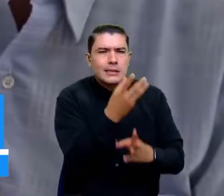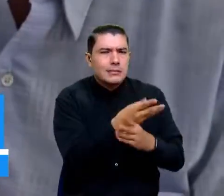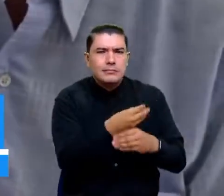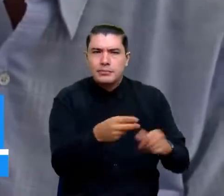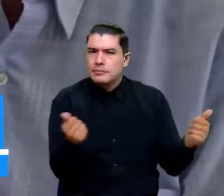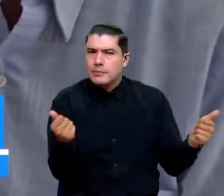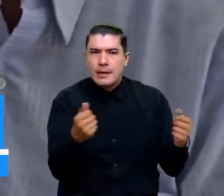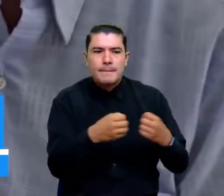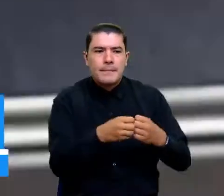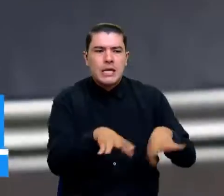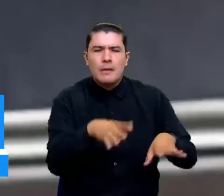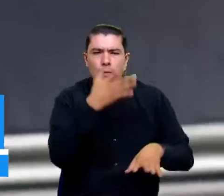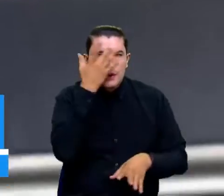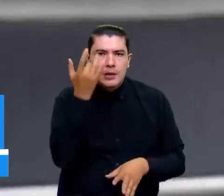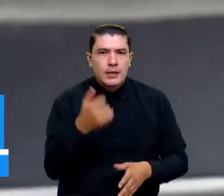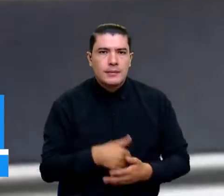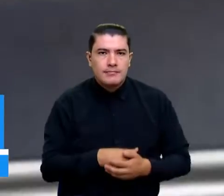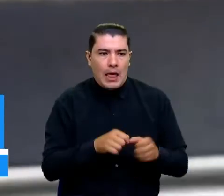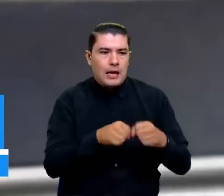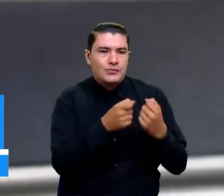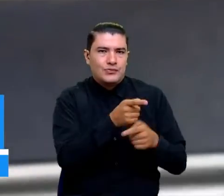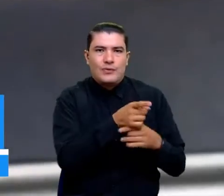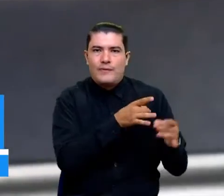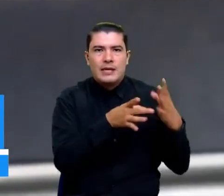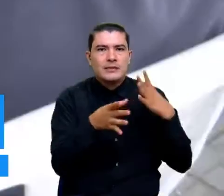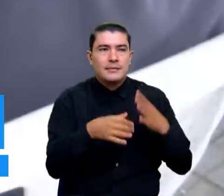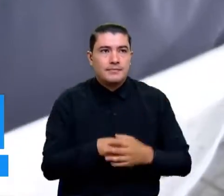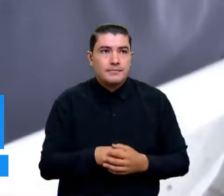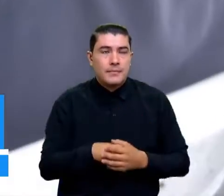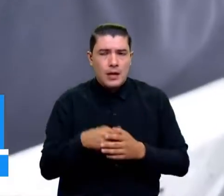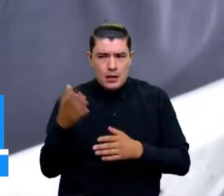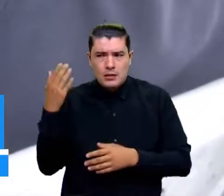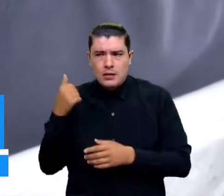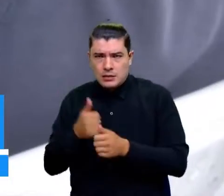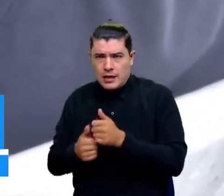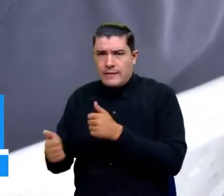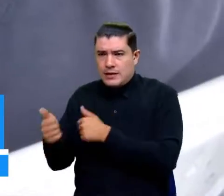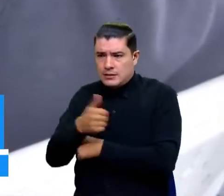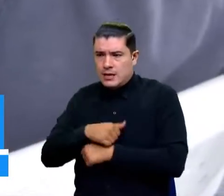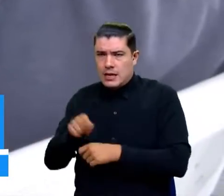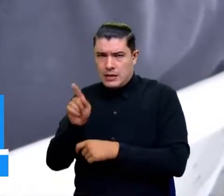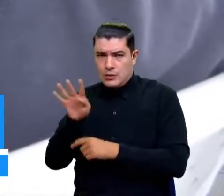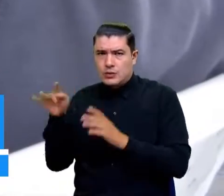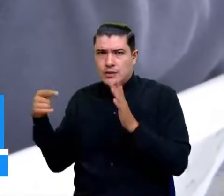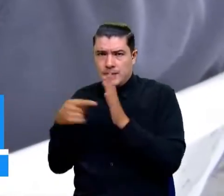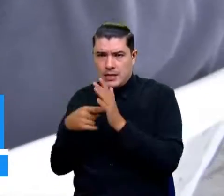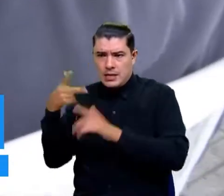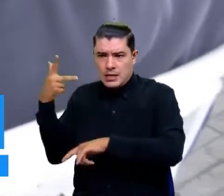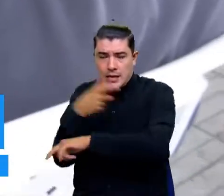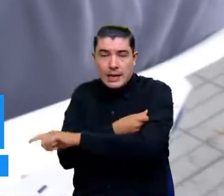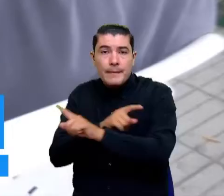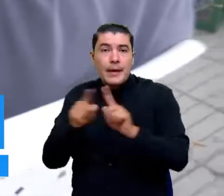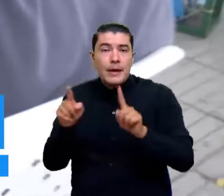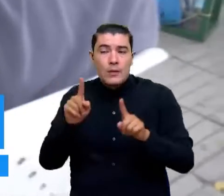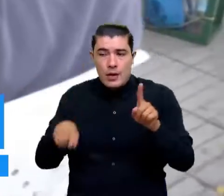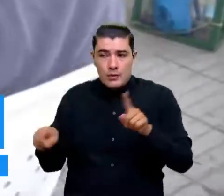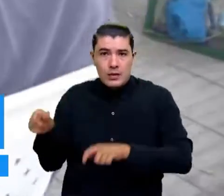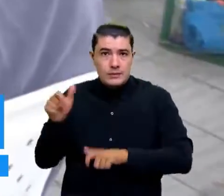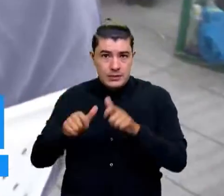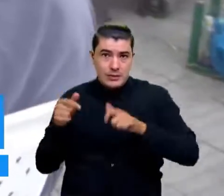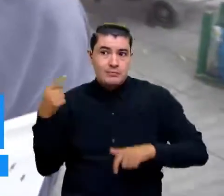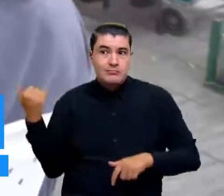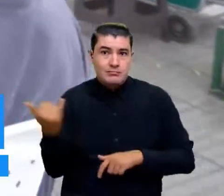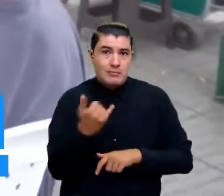de caducar. Aunque se ha logrado avanzar en el Plan Nacional de Vacunación con más de 14.000 vacunas, aún falta población por